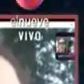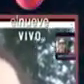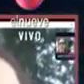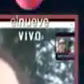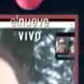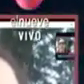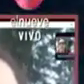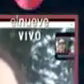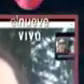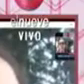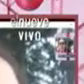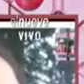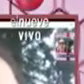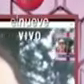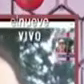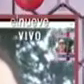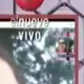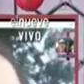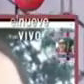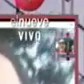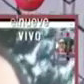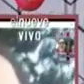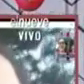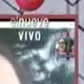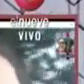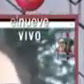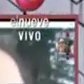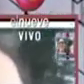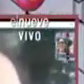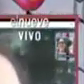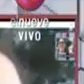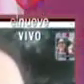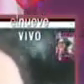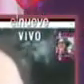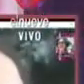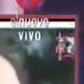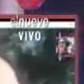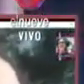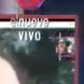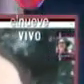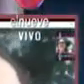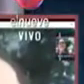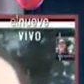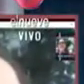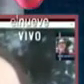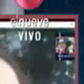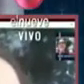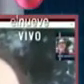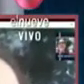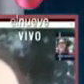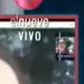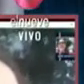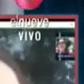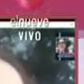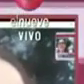con música, con alfombra roja, como si fuera un festejo. La gente entraba, filmaba, todos con sus tapabocas. Era bastante ridícula